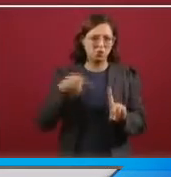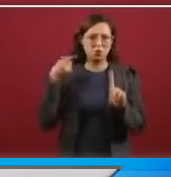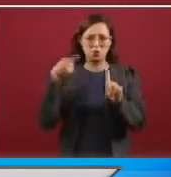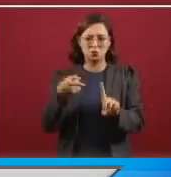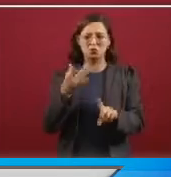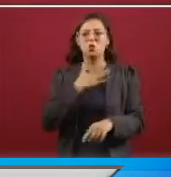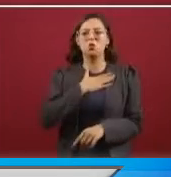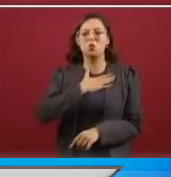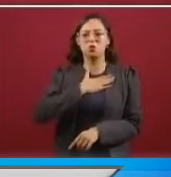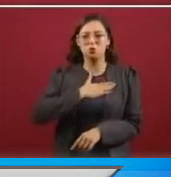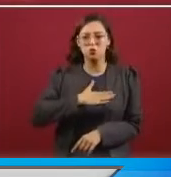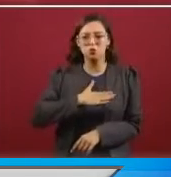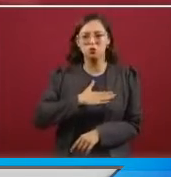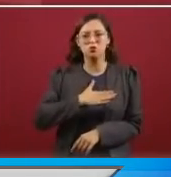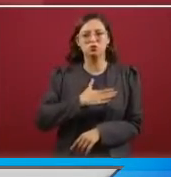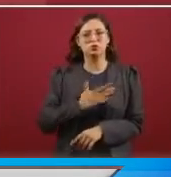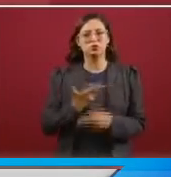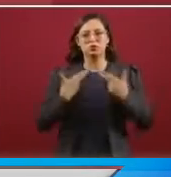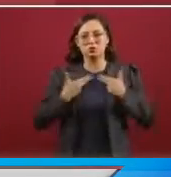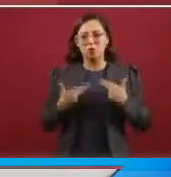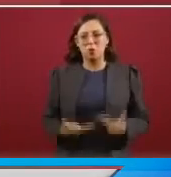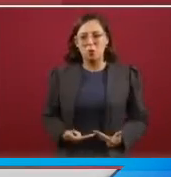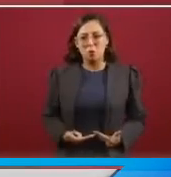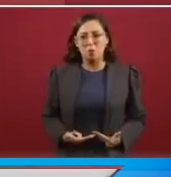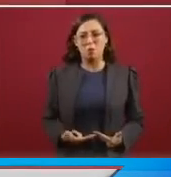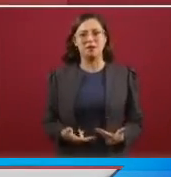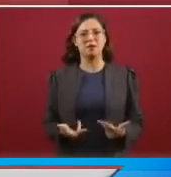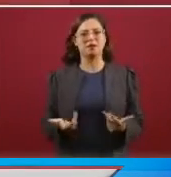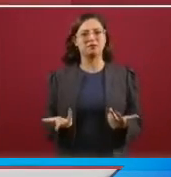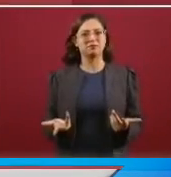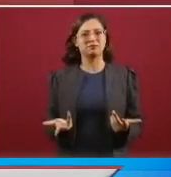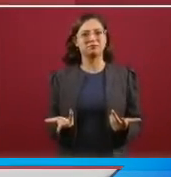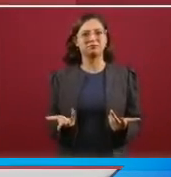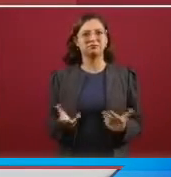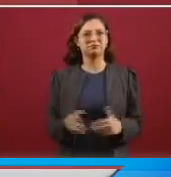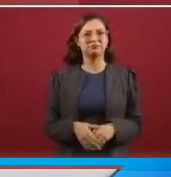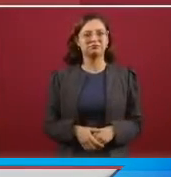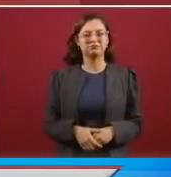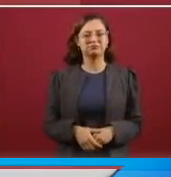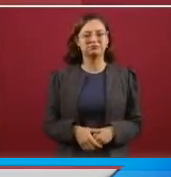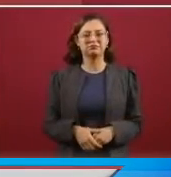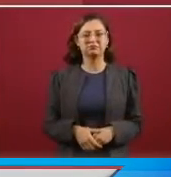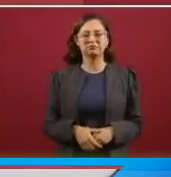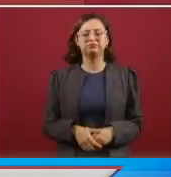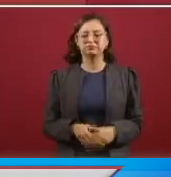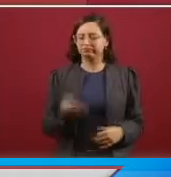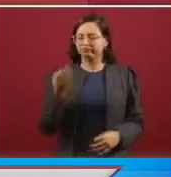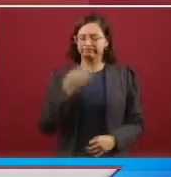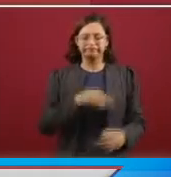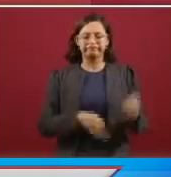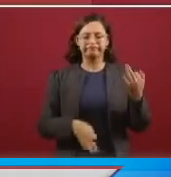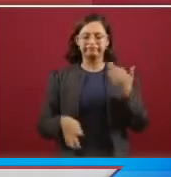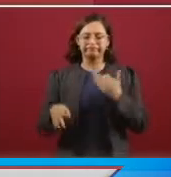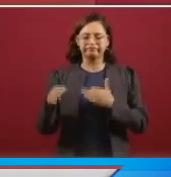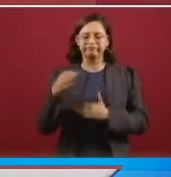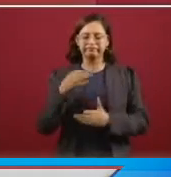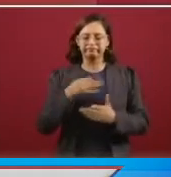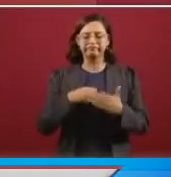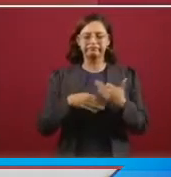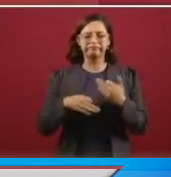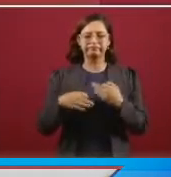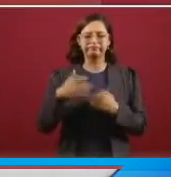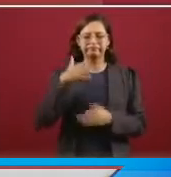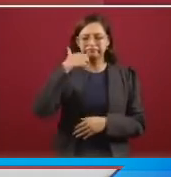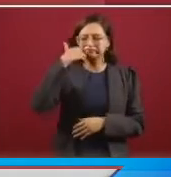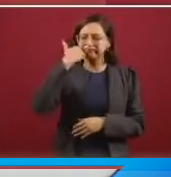reunión con los padres de los normalistas de Ayotzinapa y derivado de esto le pidió al fiscal general que se reúna con los padres de los normalistas la próxima